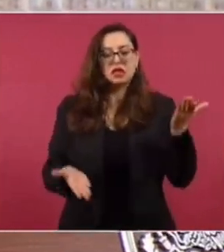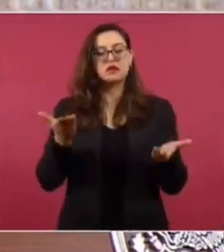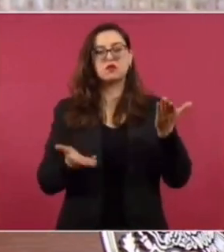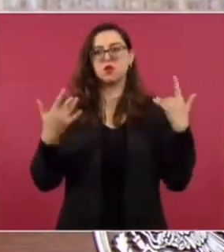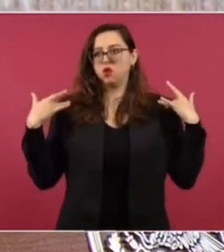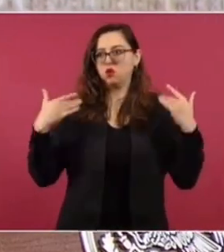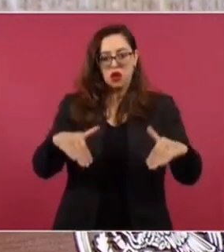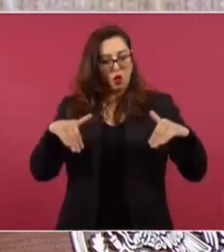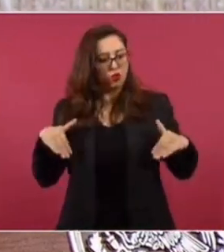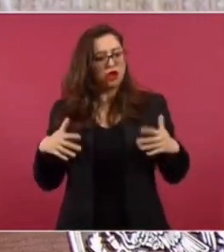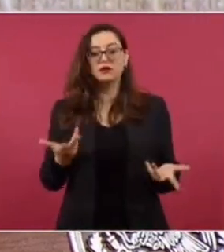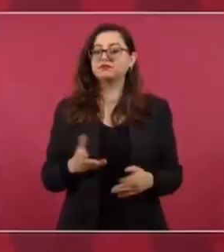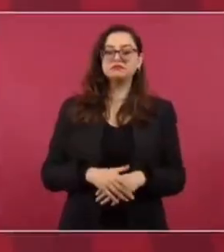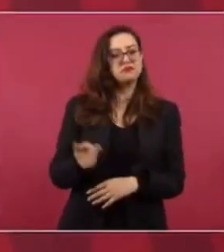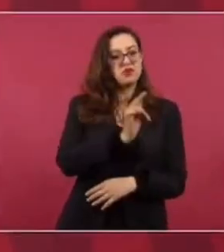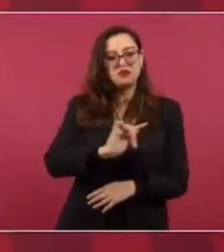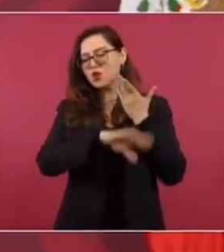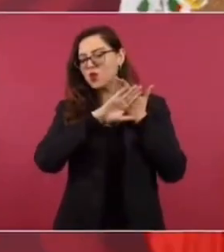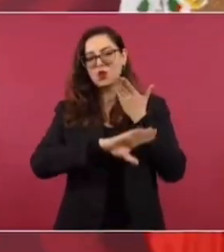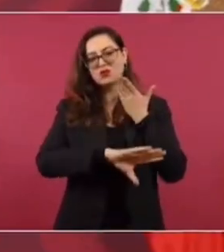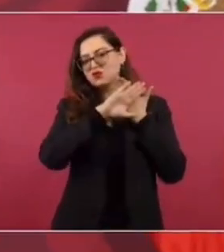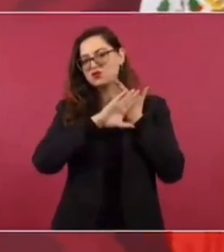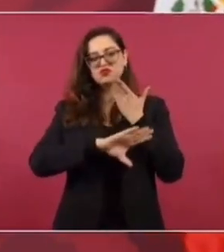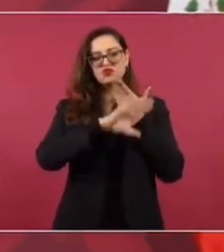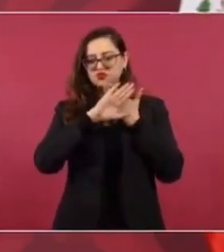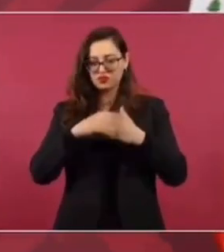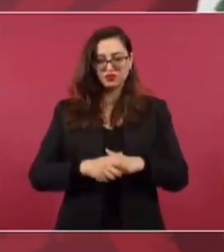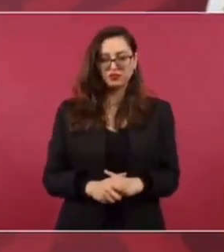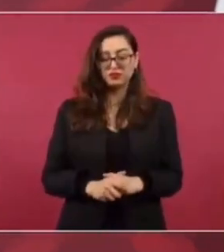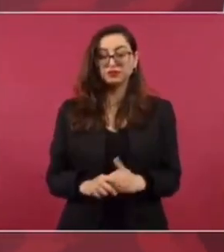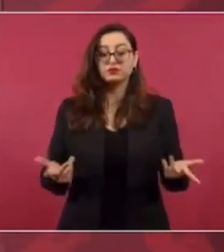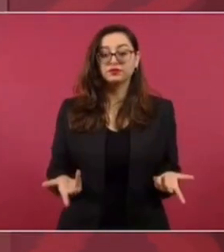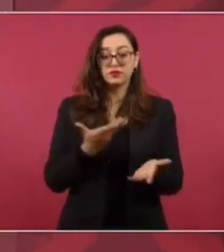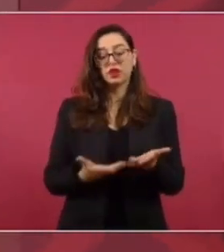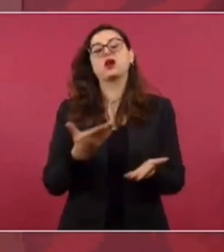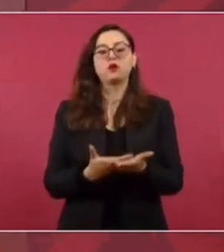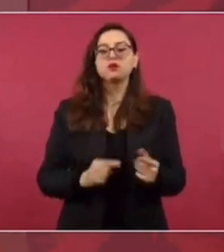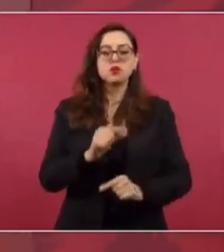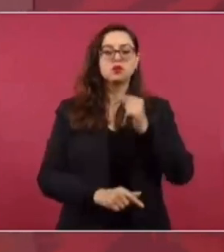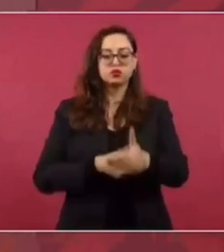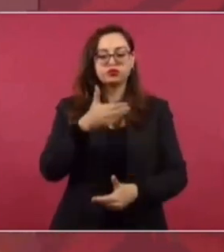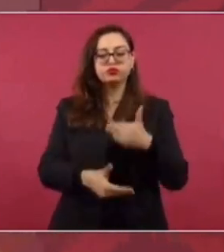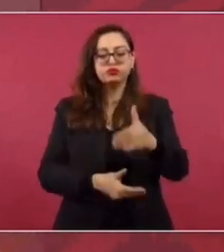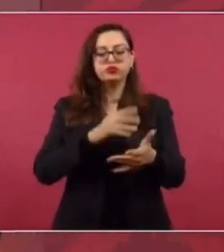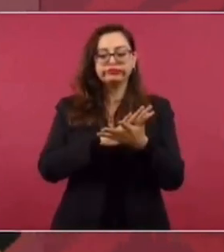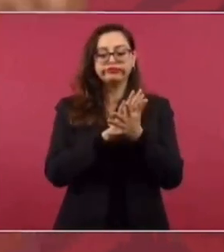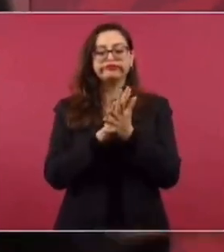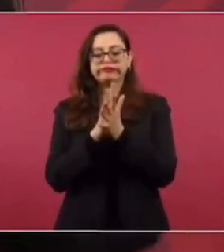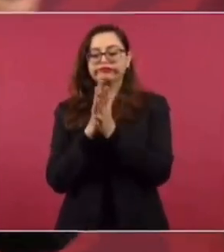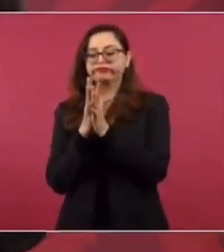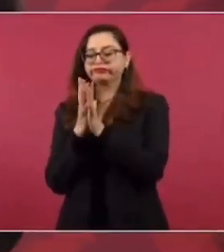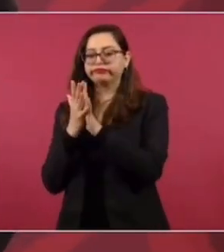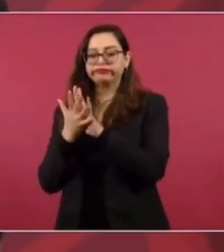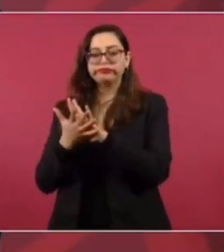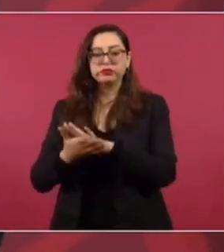no hay objetividad, no hay profesionalismo. Entonces, todo esto está cambiando y no